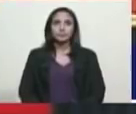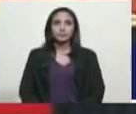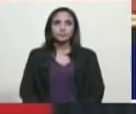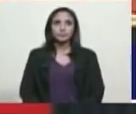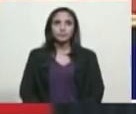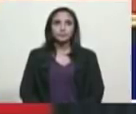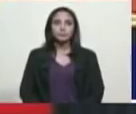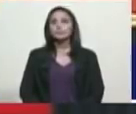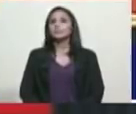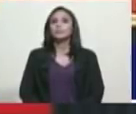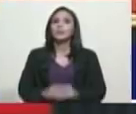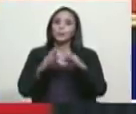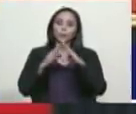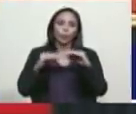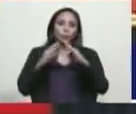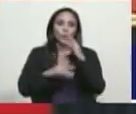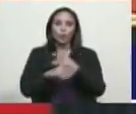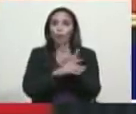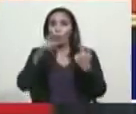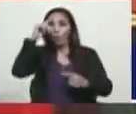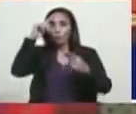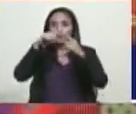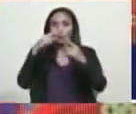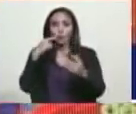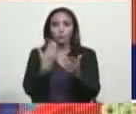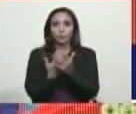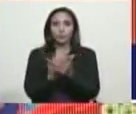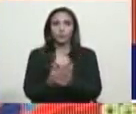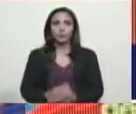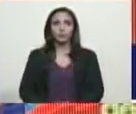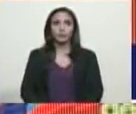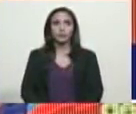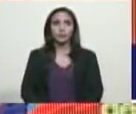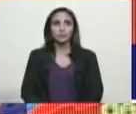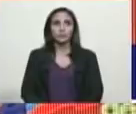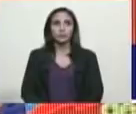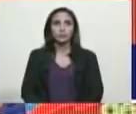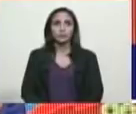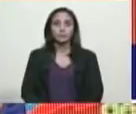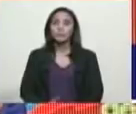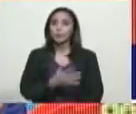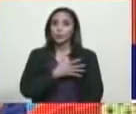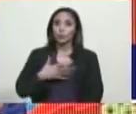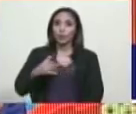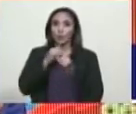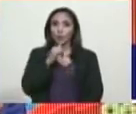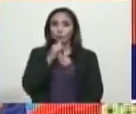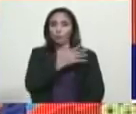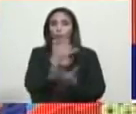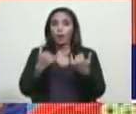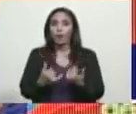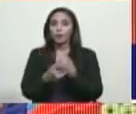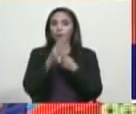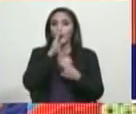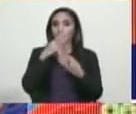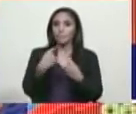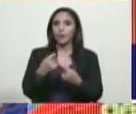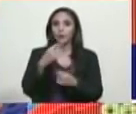Bueno, para cumplir esa meta, yo quiero, además de haber anunciado los nuevos montos de las